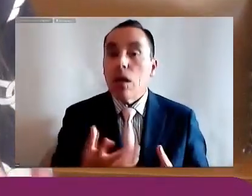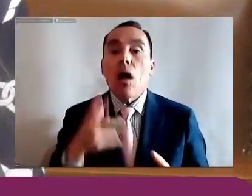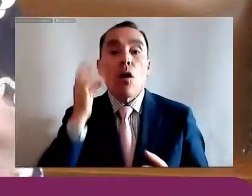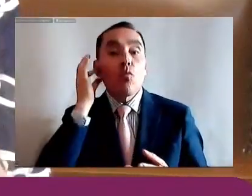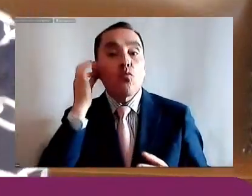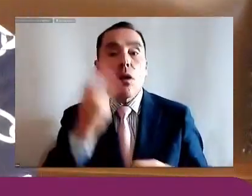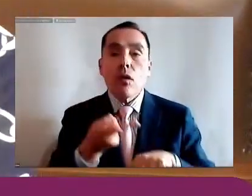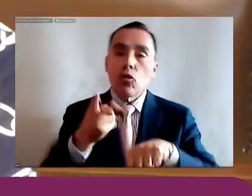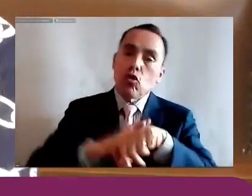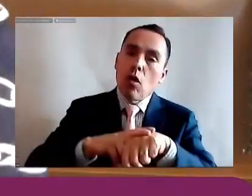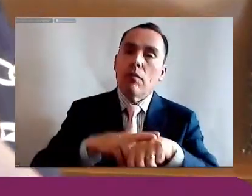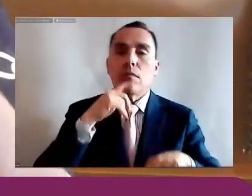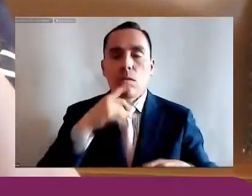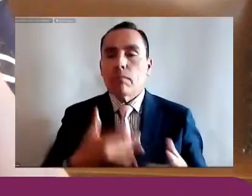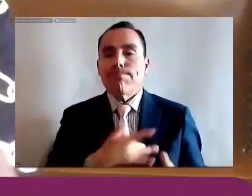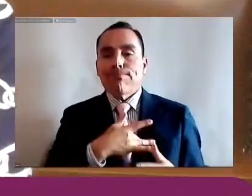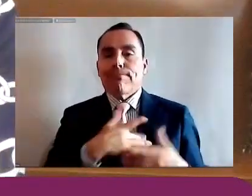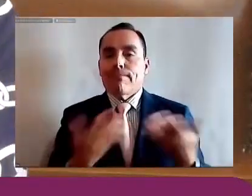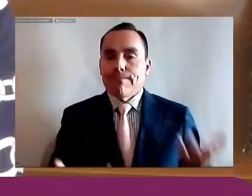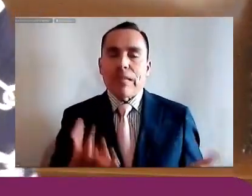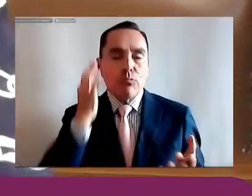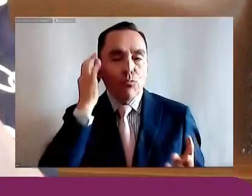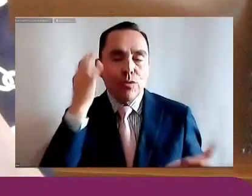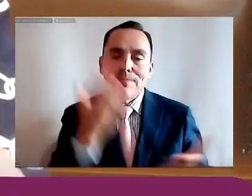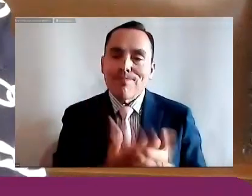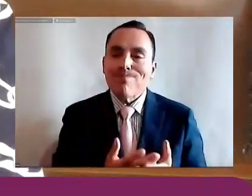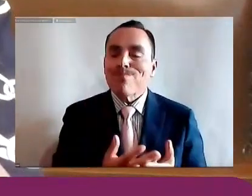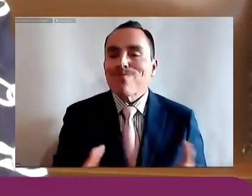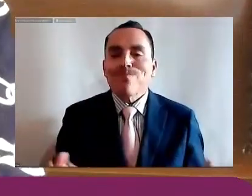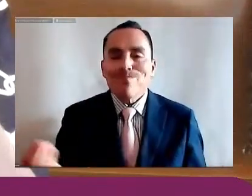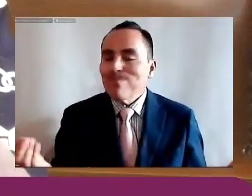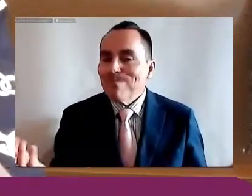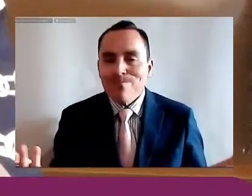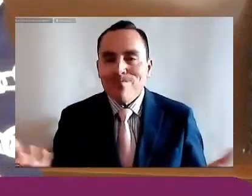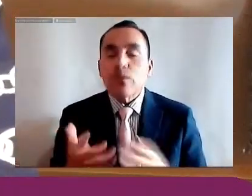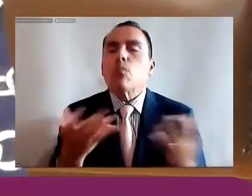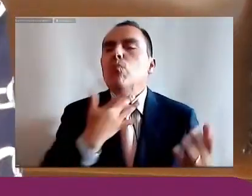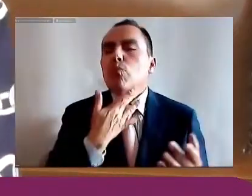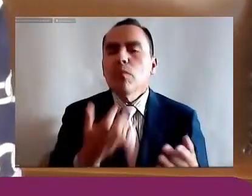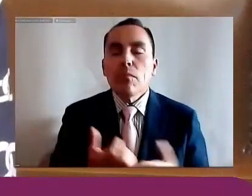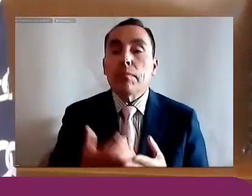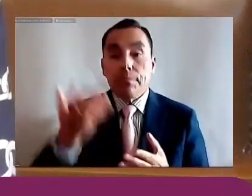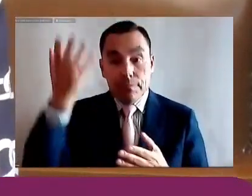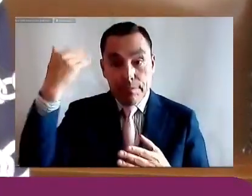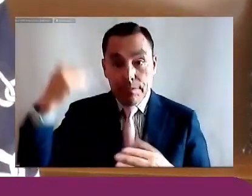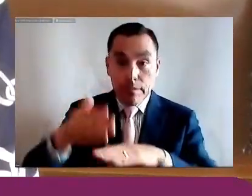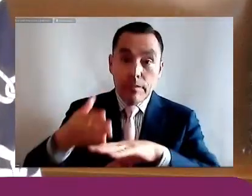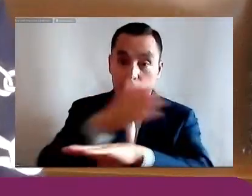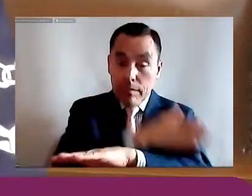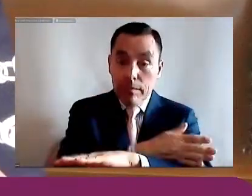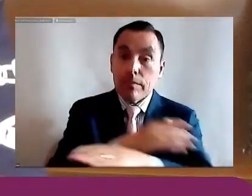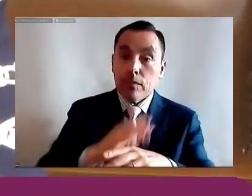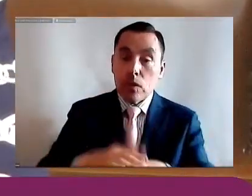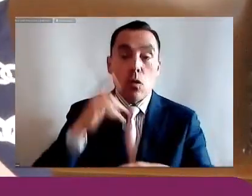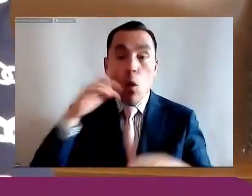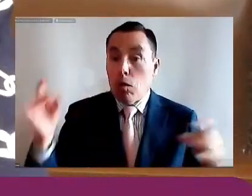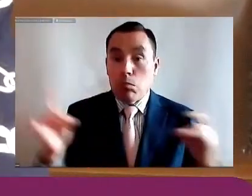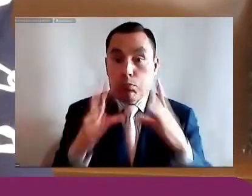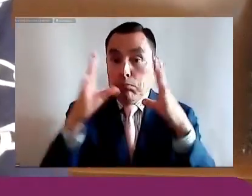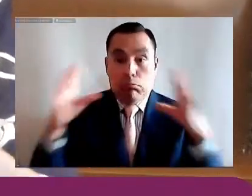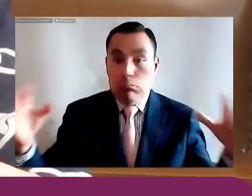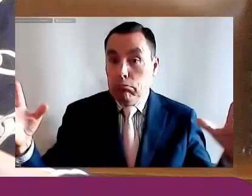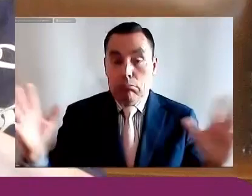lucro cesante toma como base del cálculo las remuneraciones que se percibían antes del accidente, ¿verdad? Entonces, al tomar esa